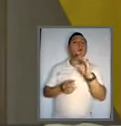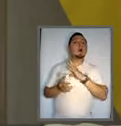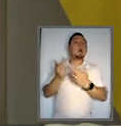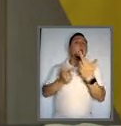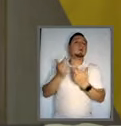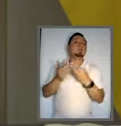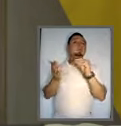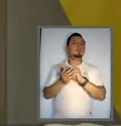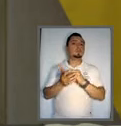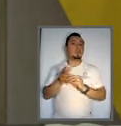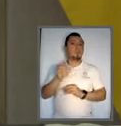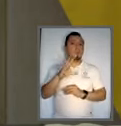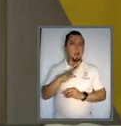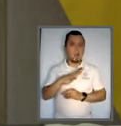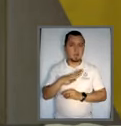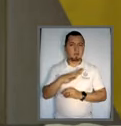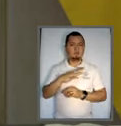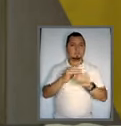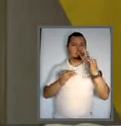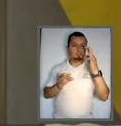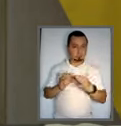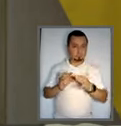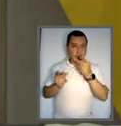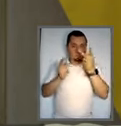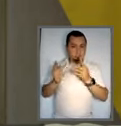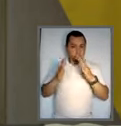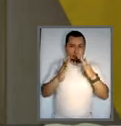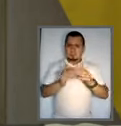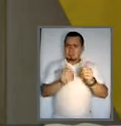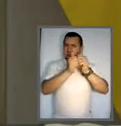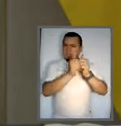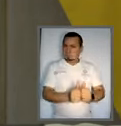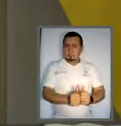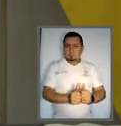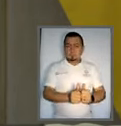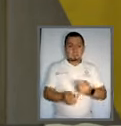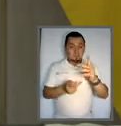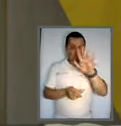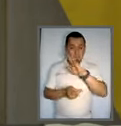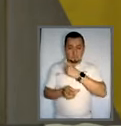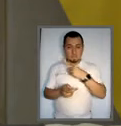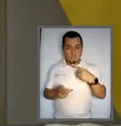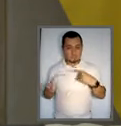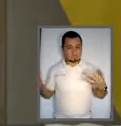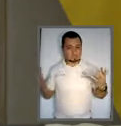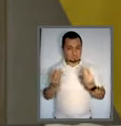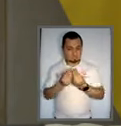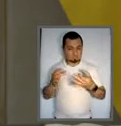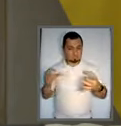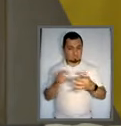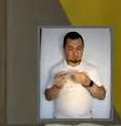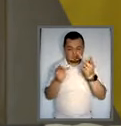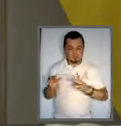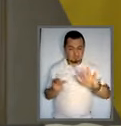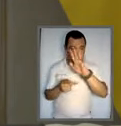regreso a clases presenciales, se termina el ciclo desde casa, pero sí tenemos que ligar la